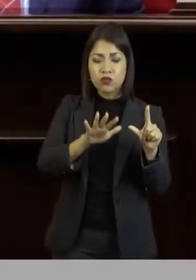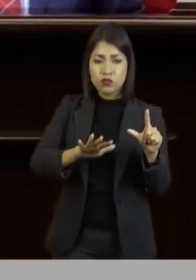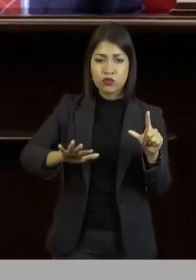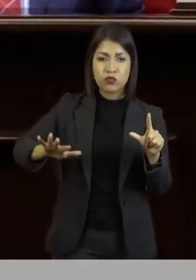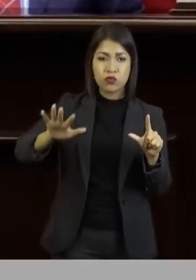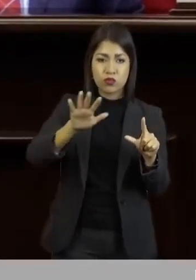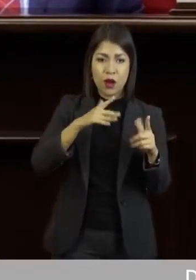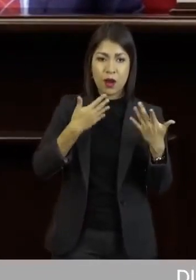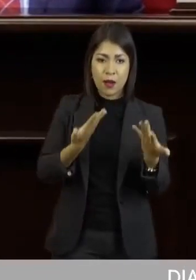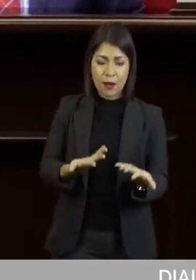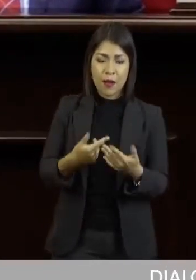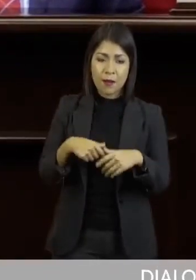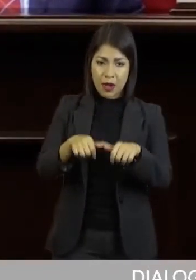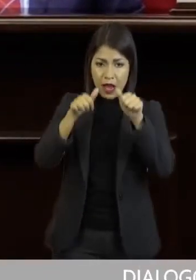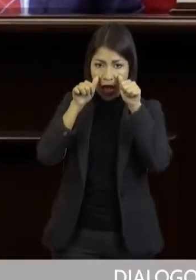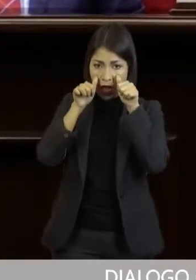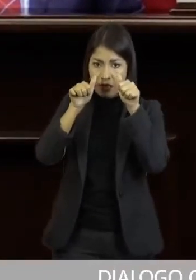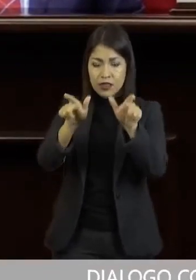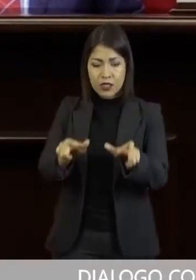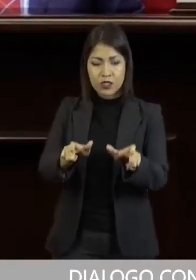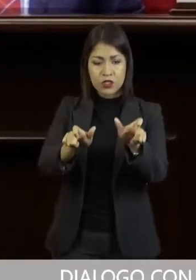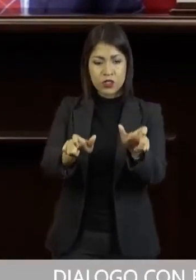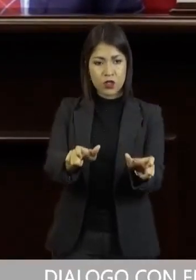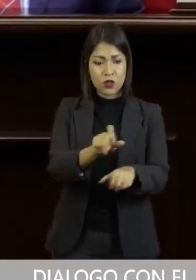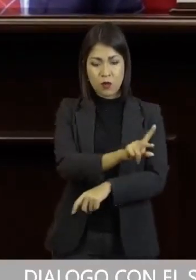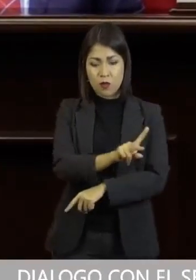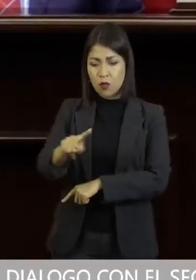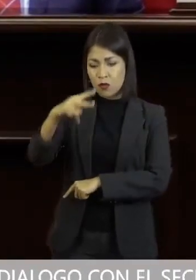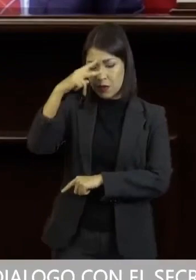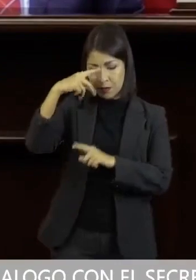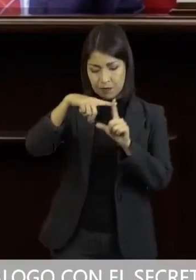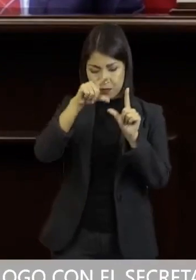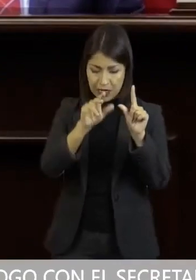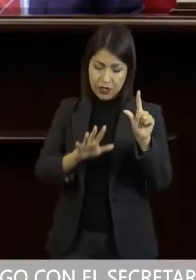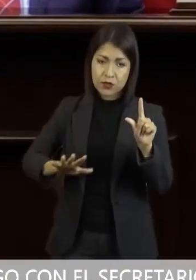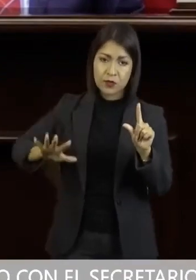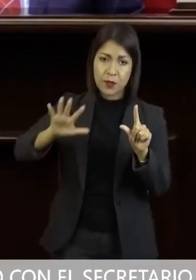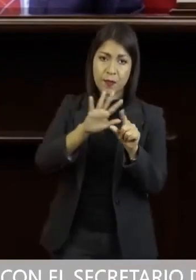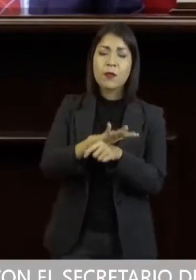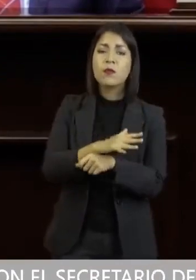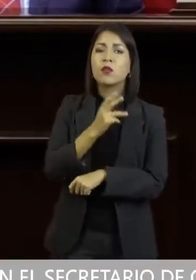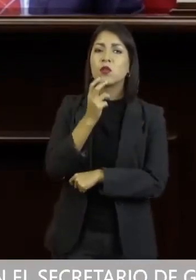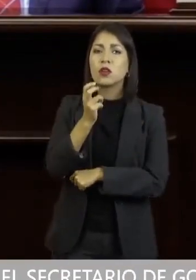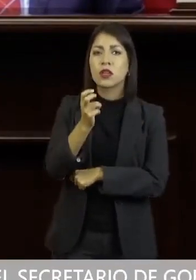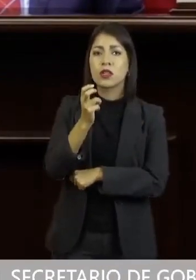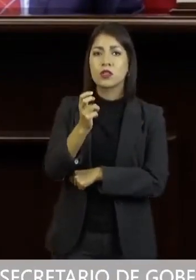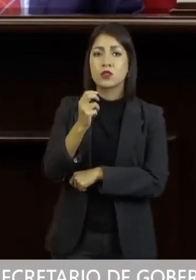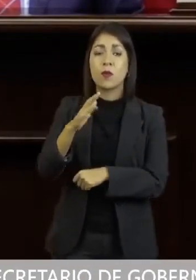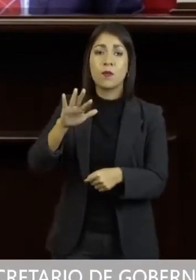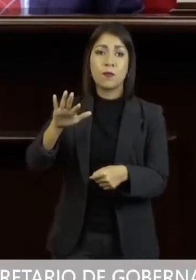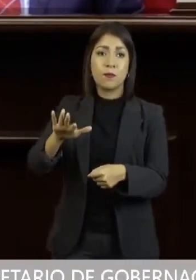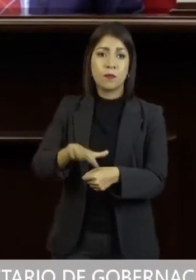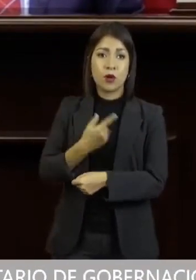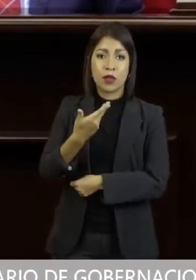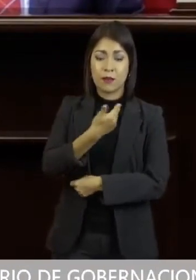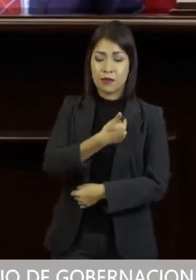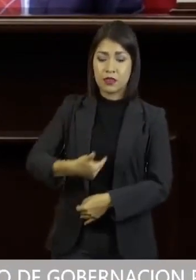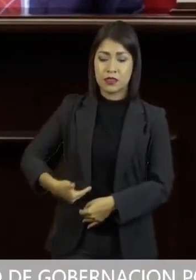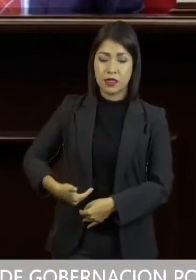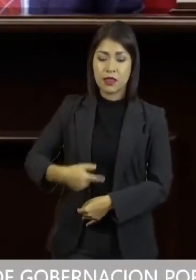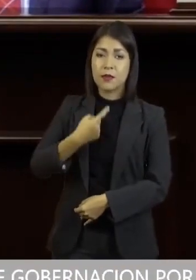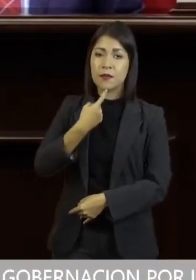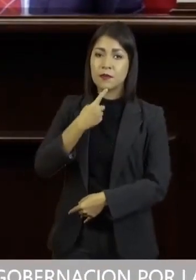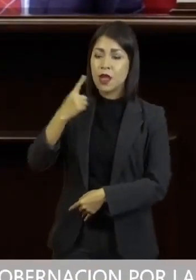tareas de seguridad pública en todo el país. Por ello, por instrucción precisa del presidente de